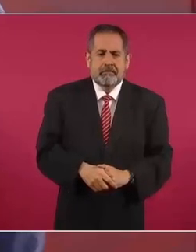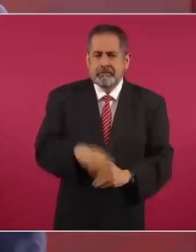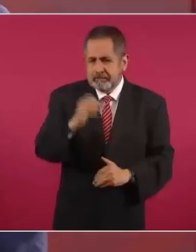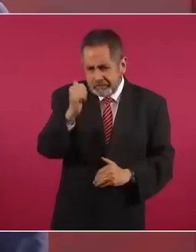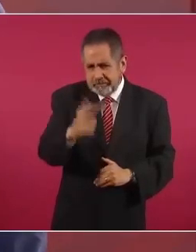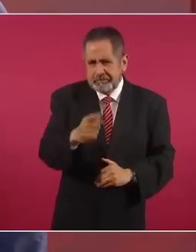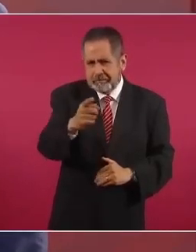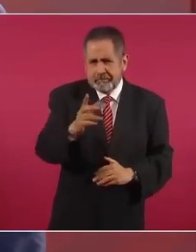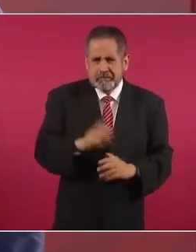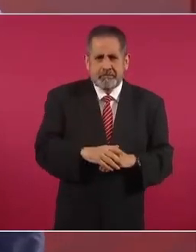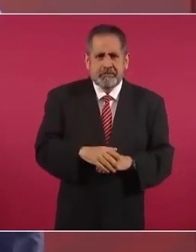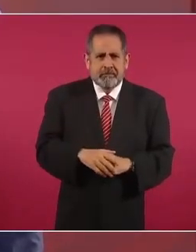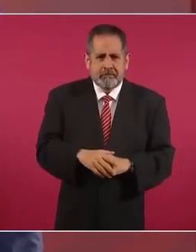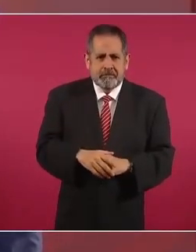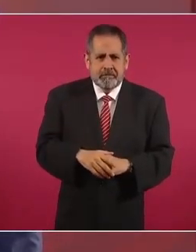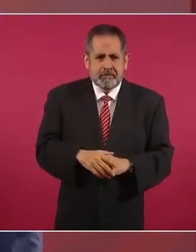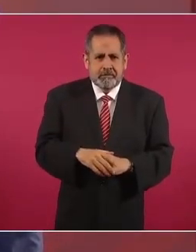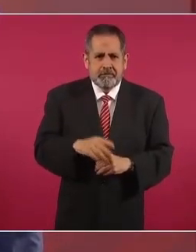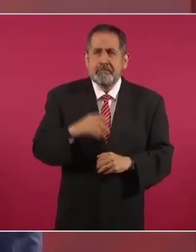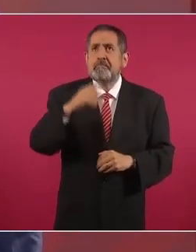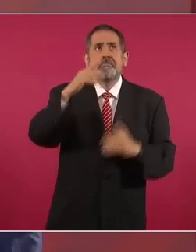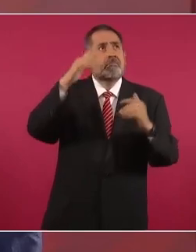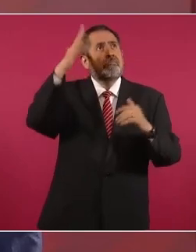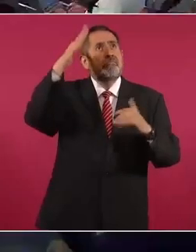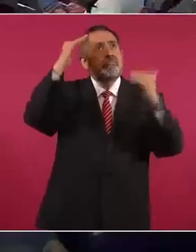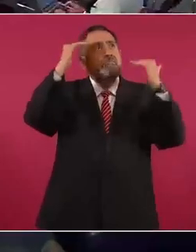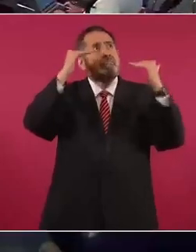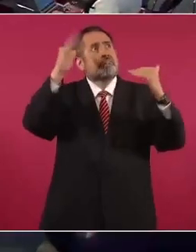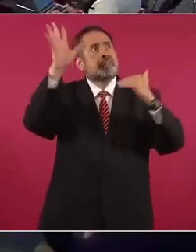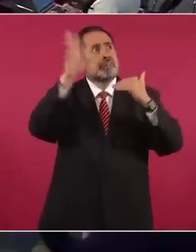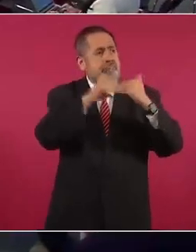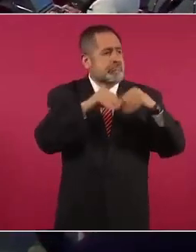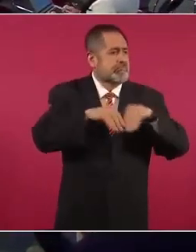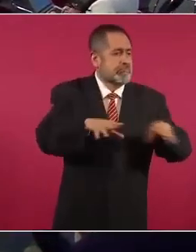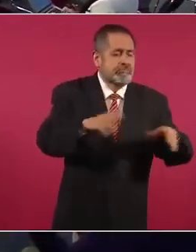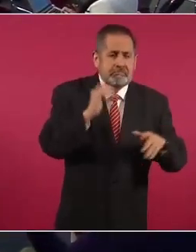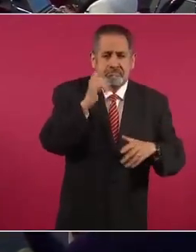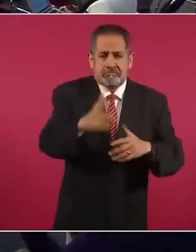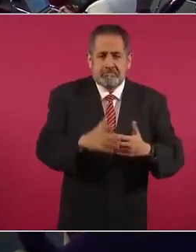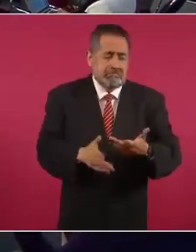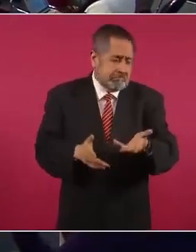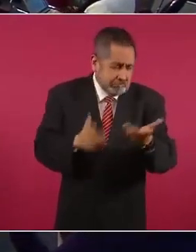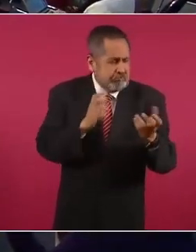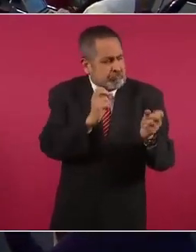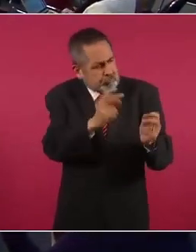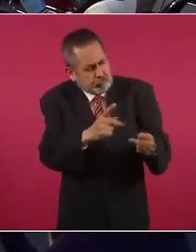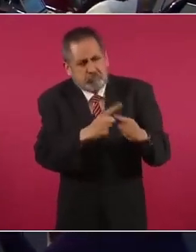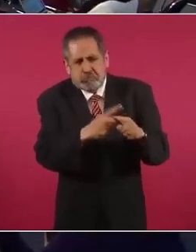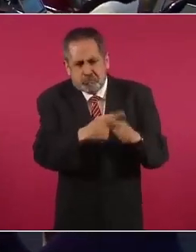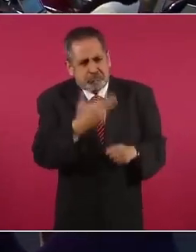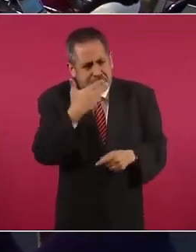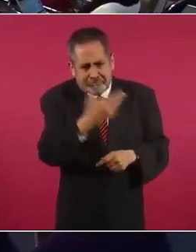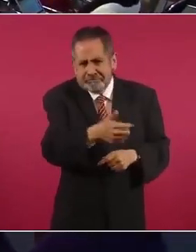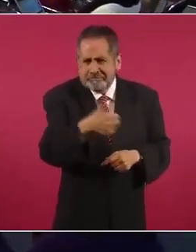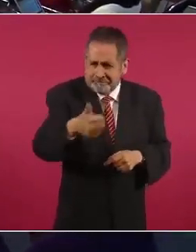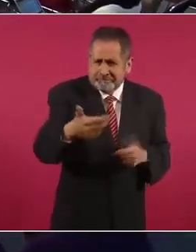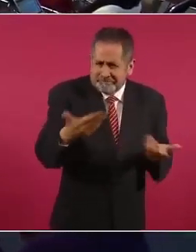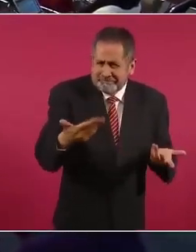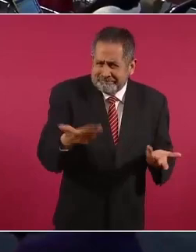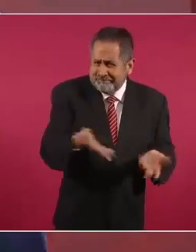eso, paneles solares, ¿eh? Ah, eso, eso, paneles